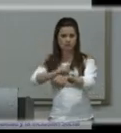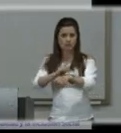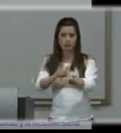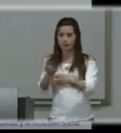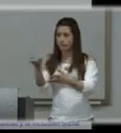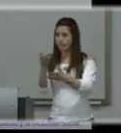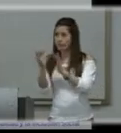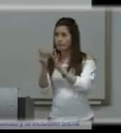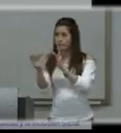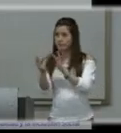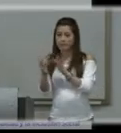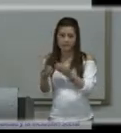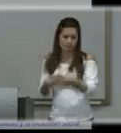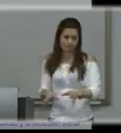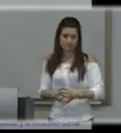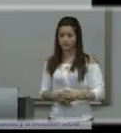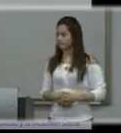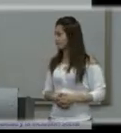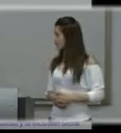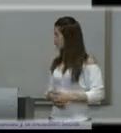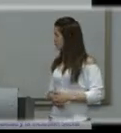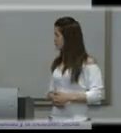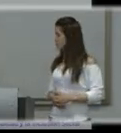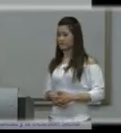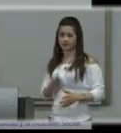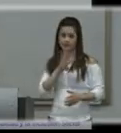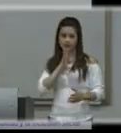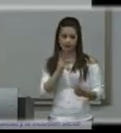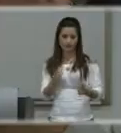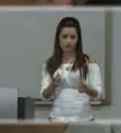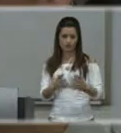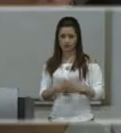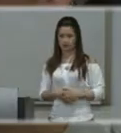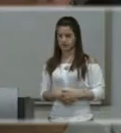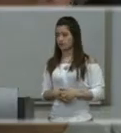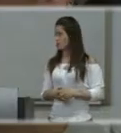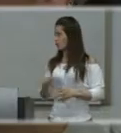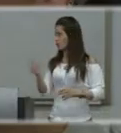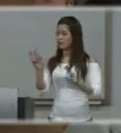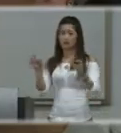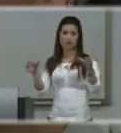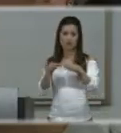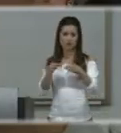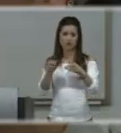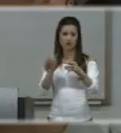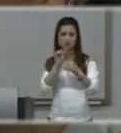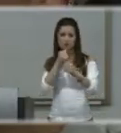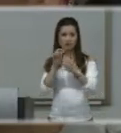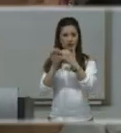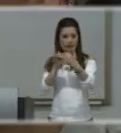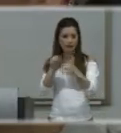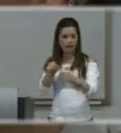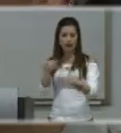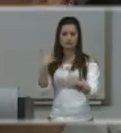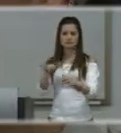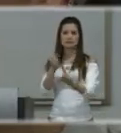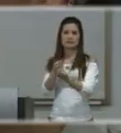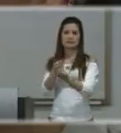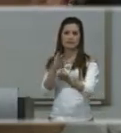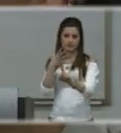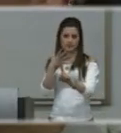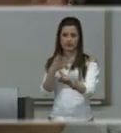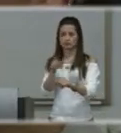Hay desconocimiento de los asuntos relacionados con la sexualidad de las personas con discapacidad y el tema de conflicto armado claramente tiene un impacto